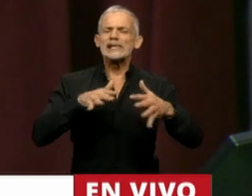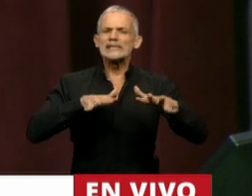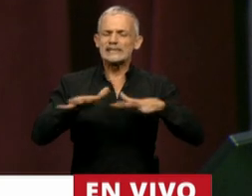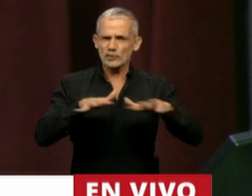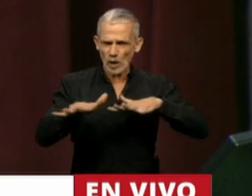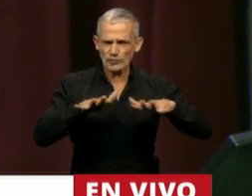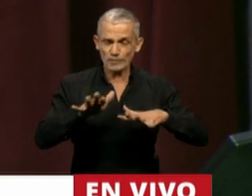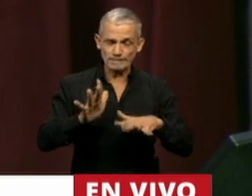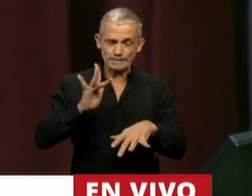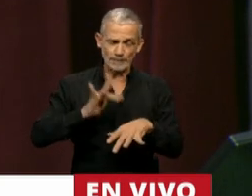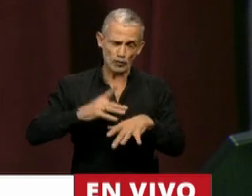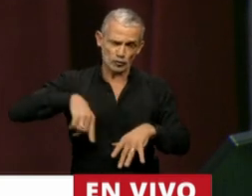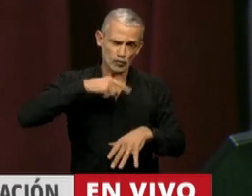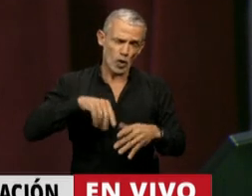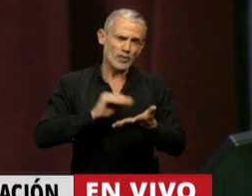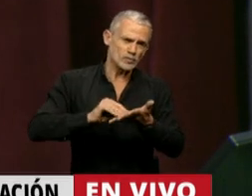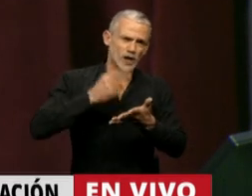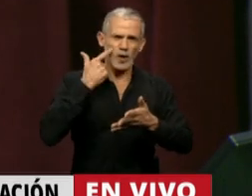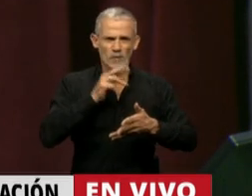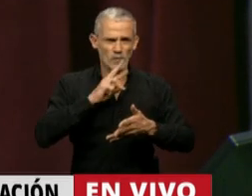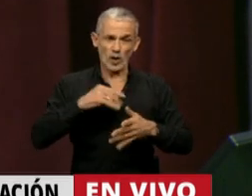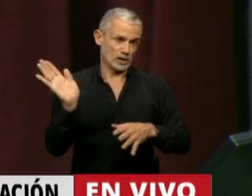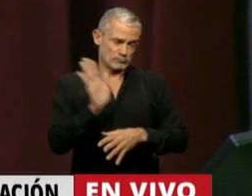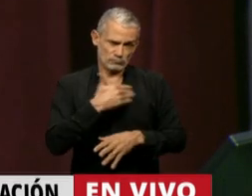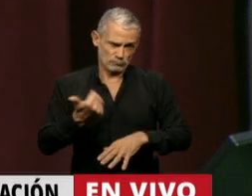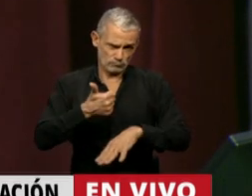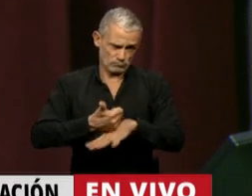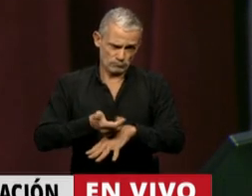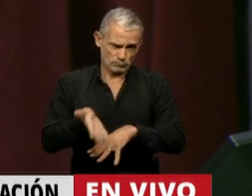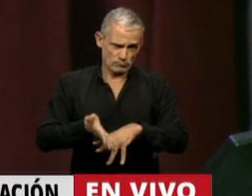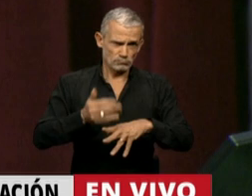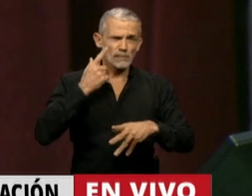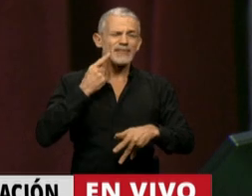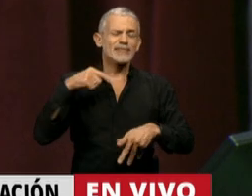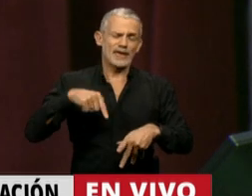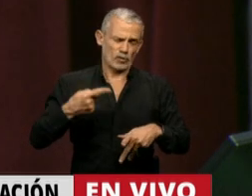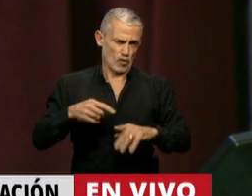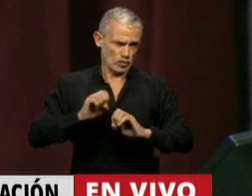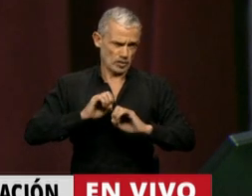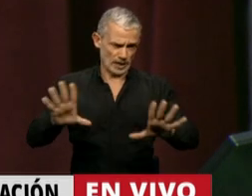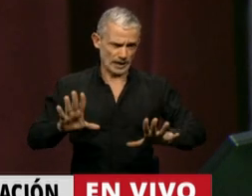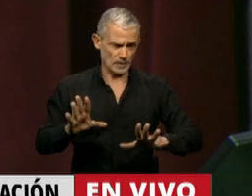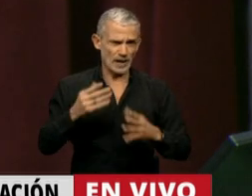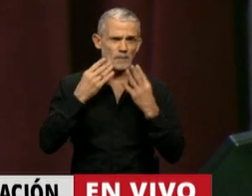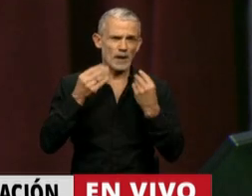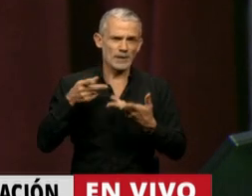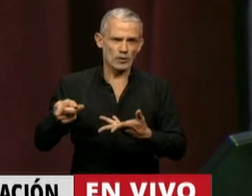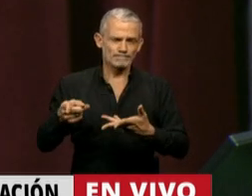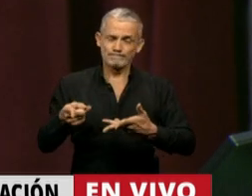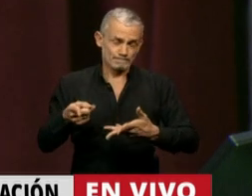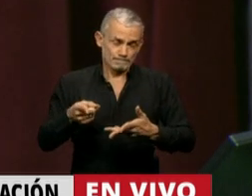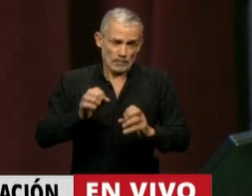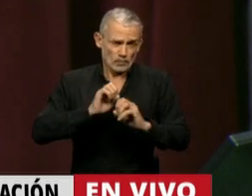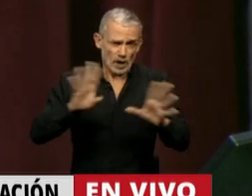que nos tocó vivir como diputados y diputadas a todos los miembros de esta cámara en el día de hoy de la bochornosa